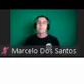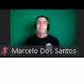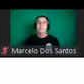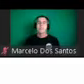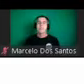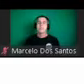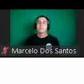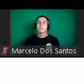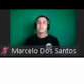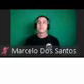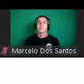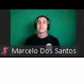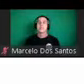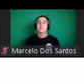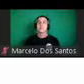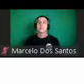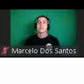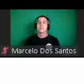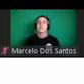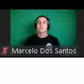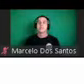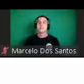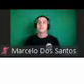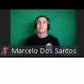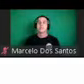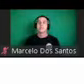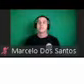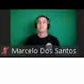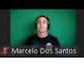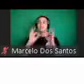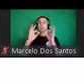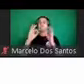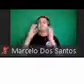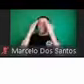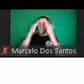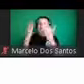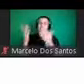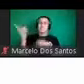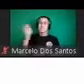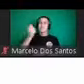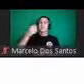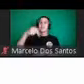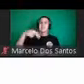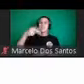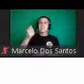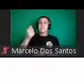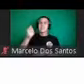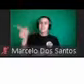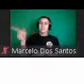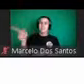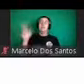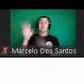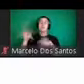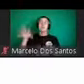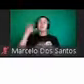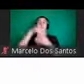Ana, empezó a ir donde le creí Ana Pucol, a Esna